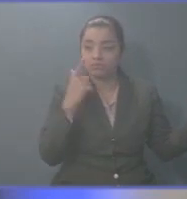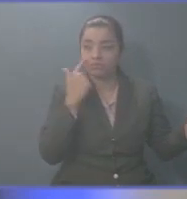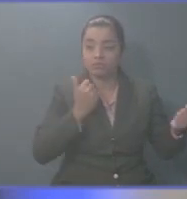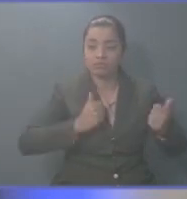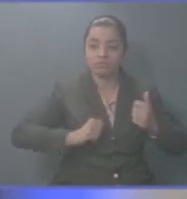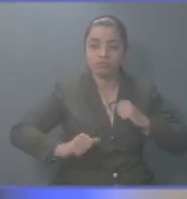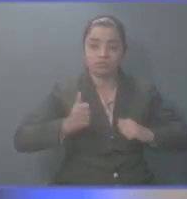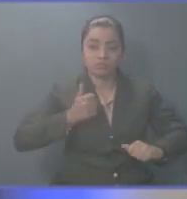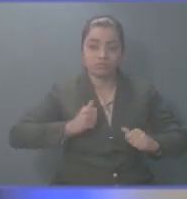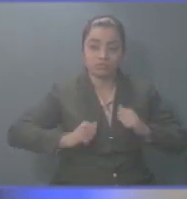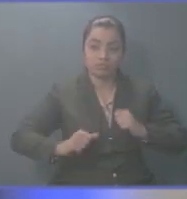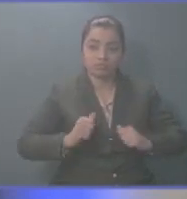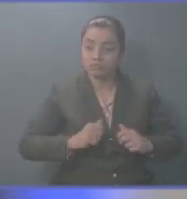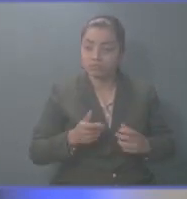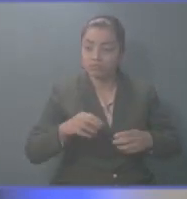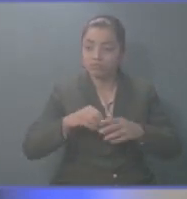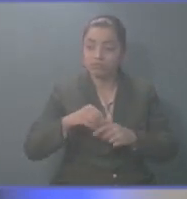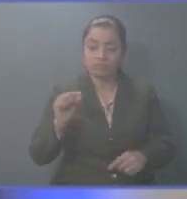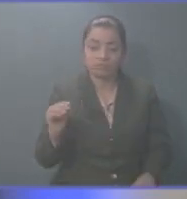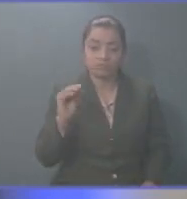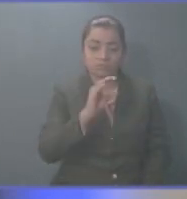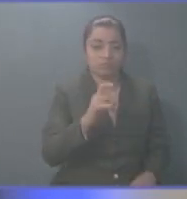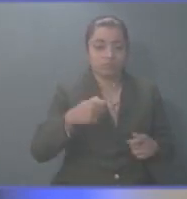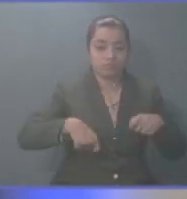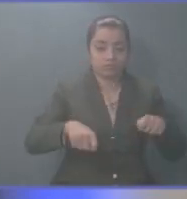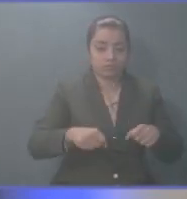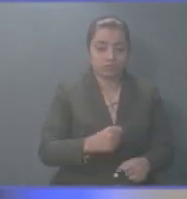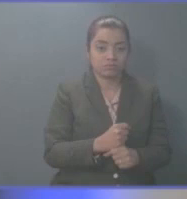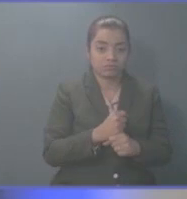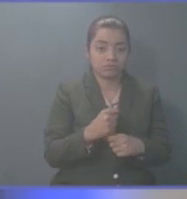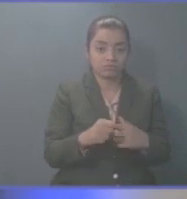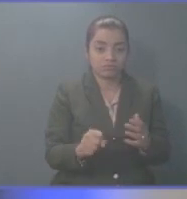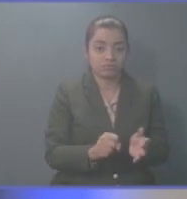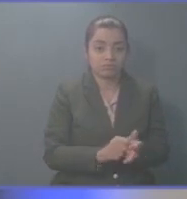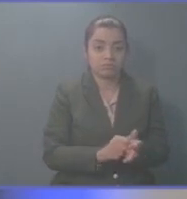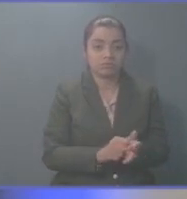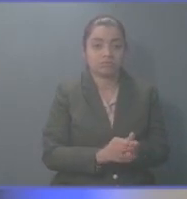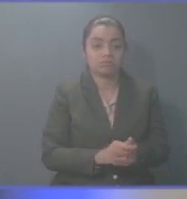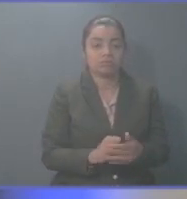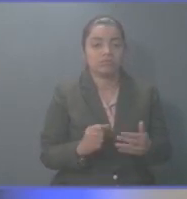porque el préstamo no había sido ratificado aquí en la Asamblea Legislativa. Entonces